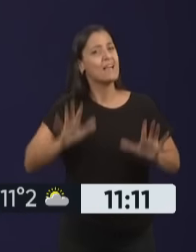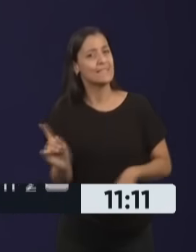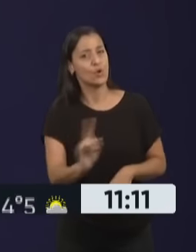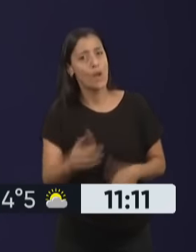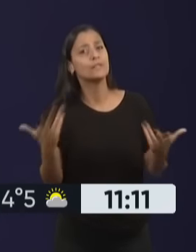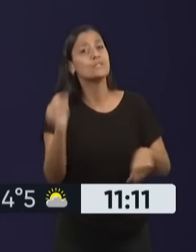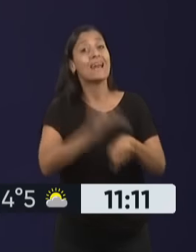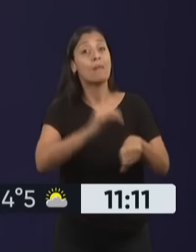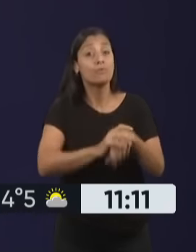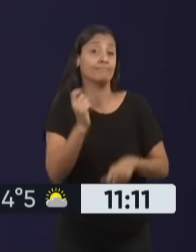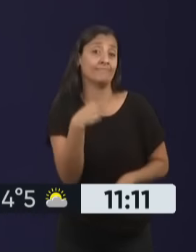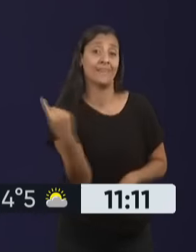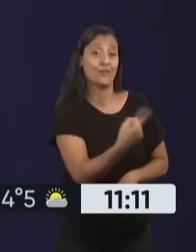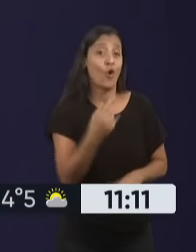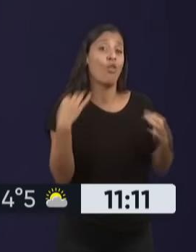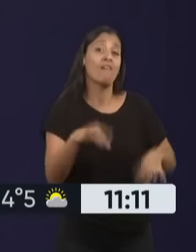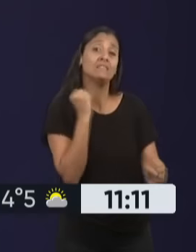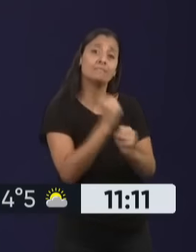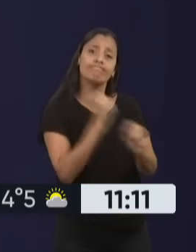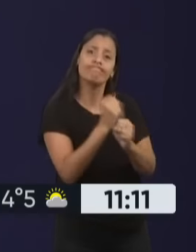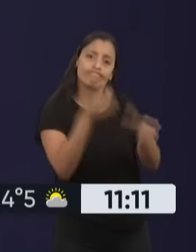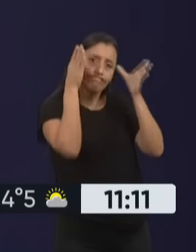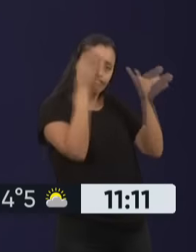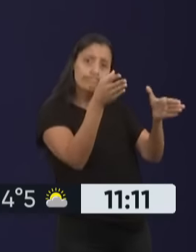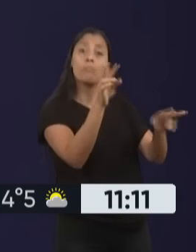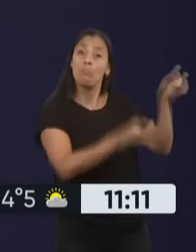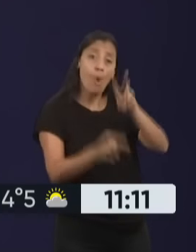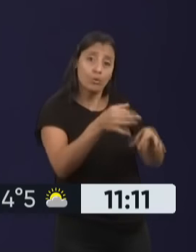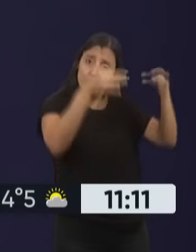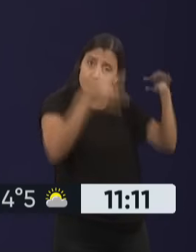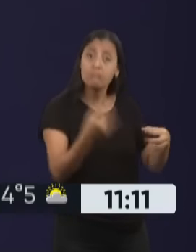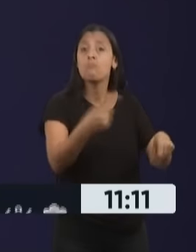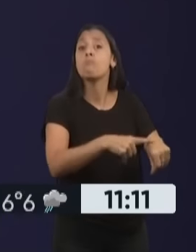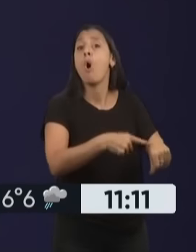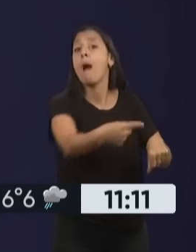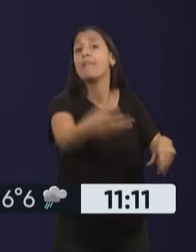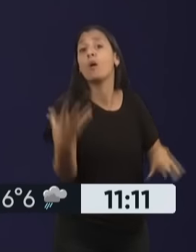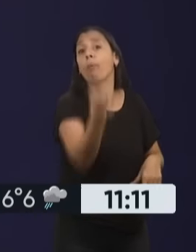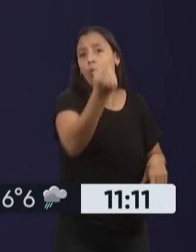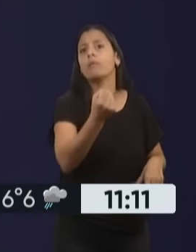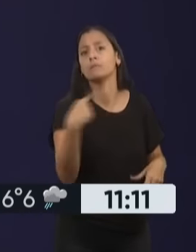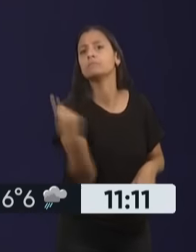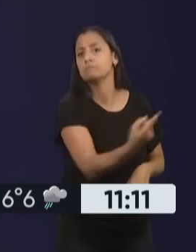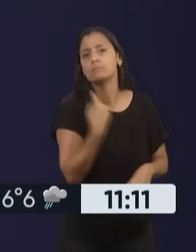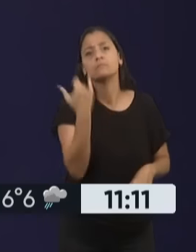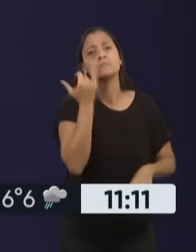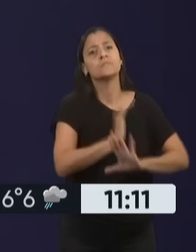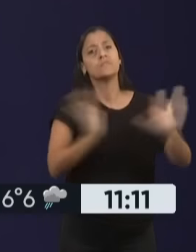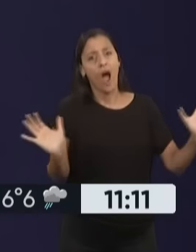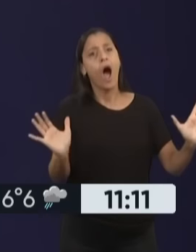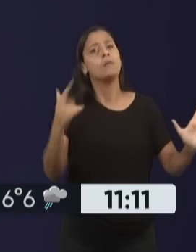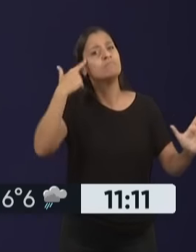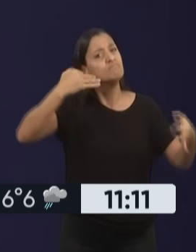responsabilidad de todos trabajar para que el efectivamente en algún momento seamos